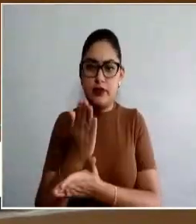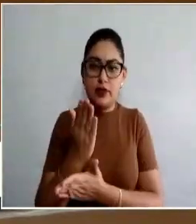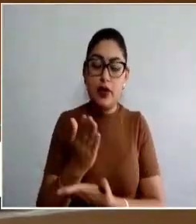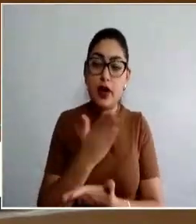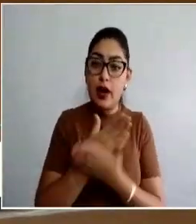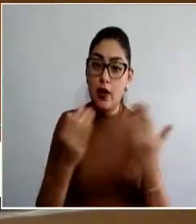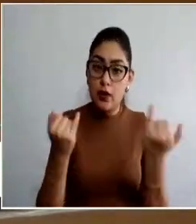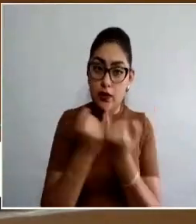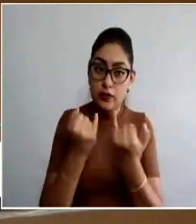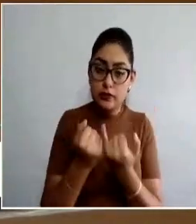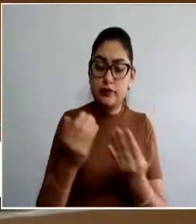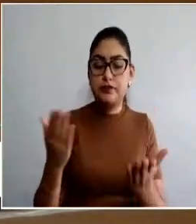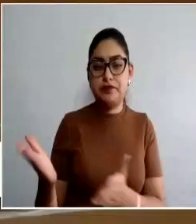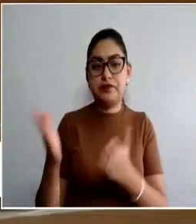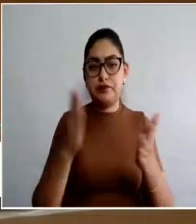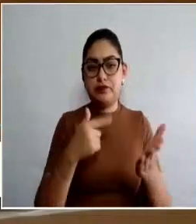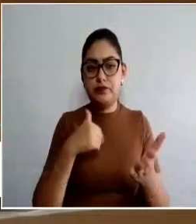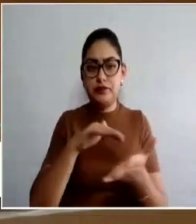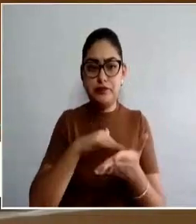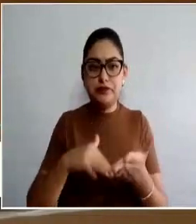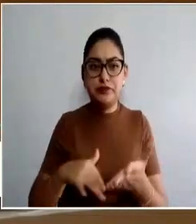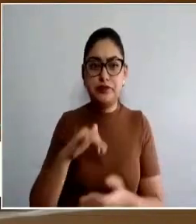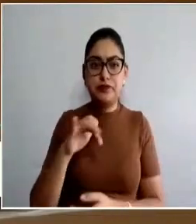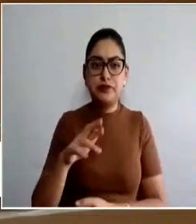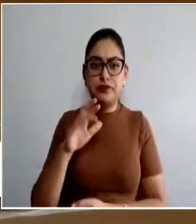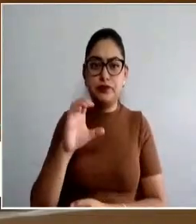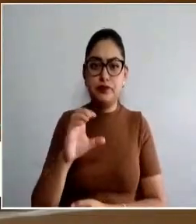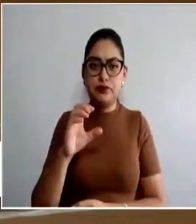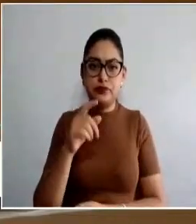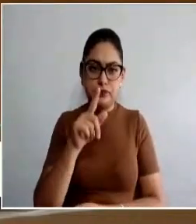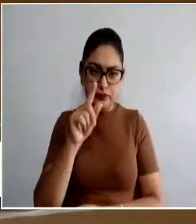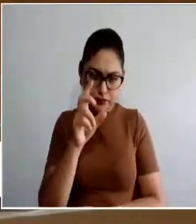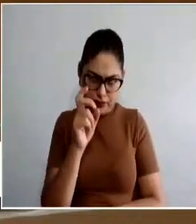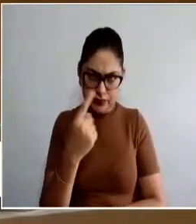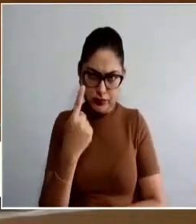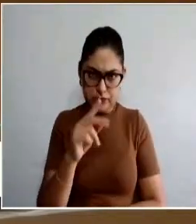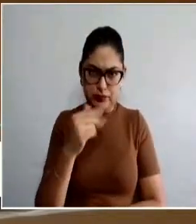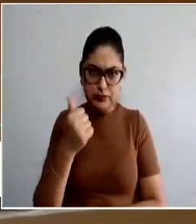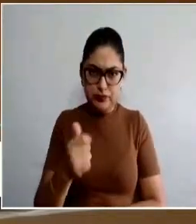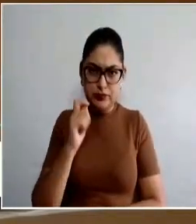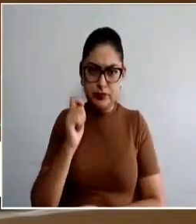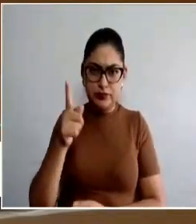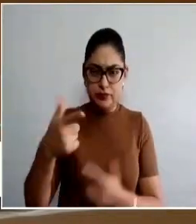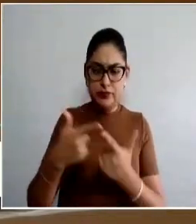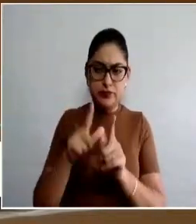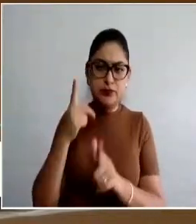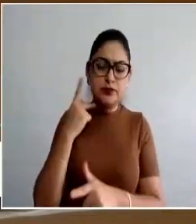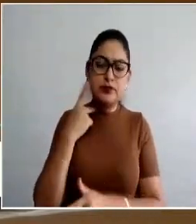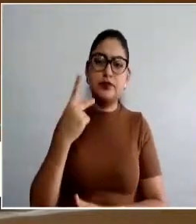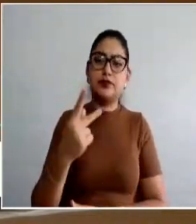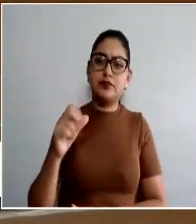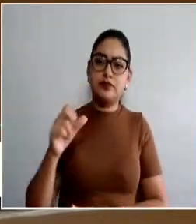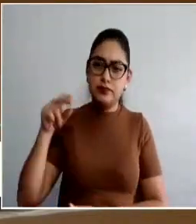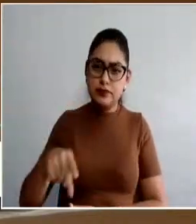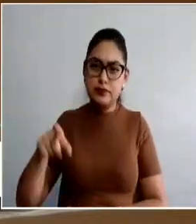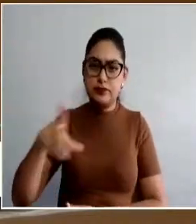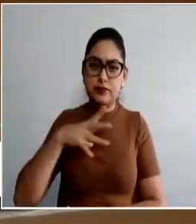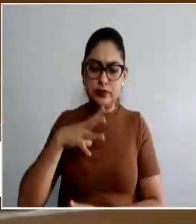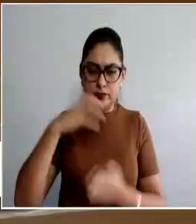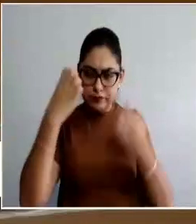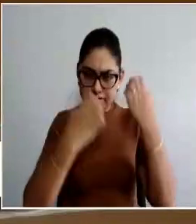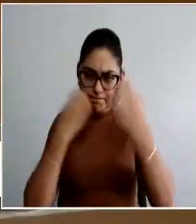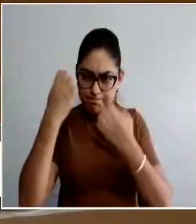82 cuya acumulación se propone a través de los cuales el pan controvierte el dictamen consolidado y resolución de las irregularidades encontradas en materia de